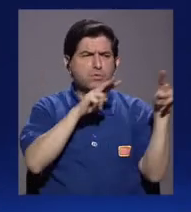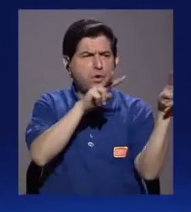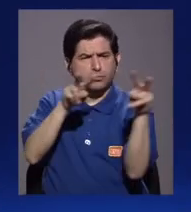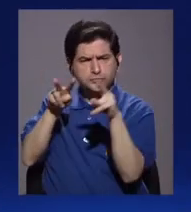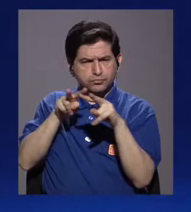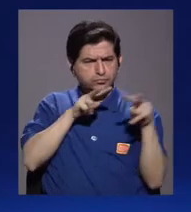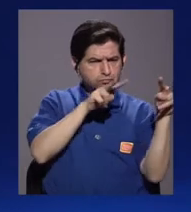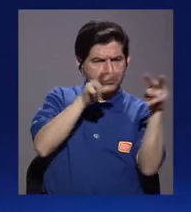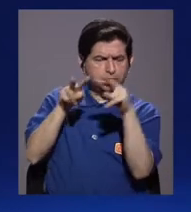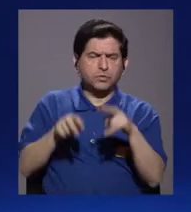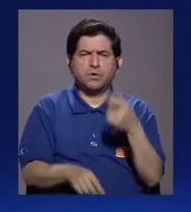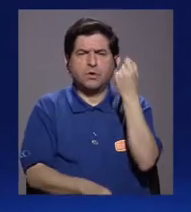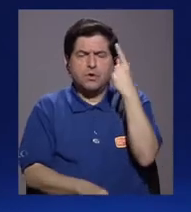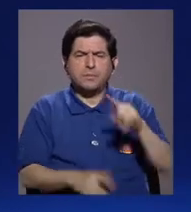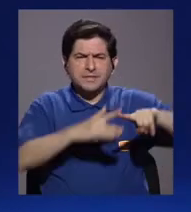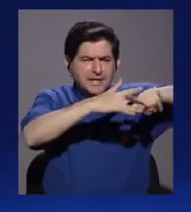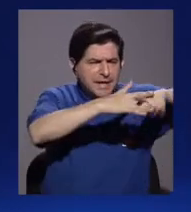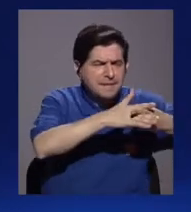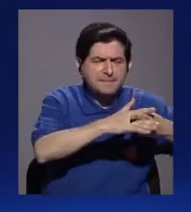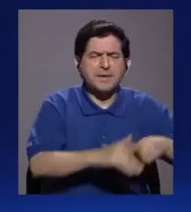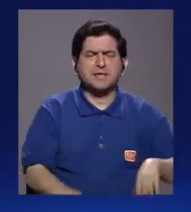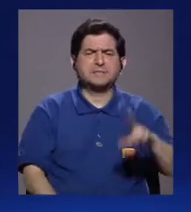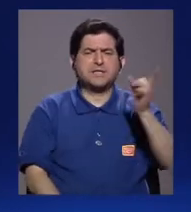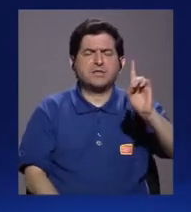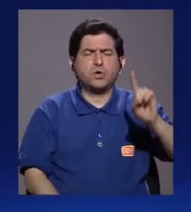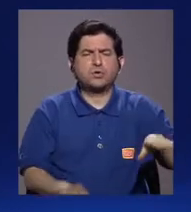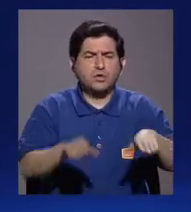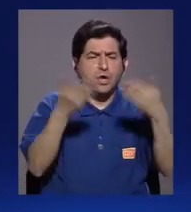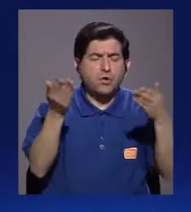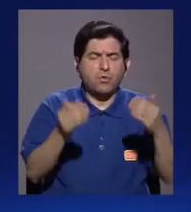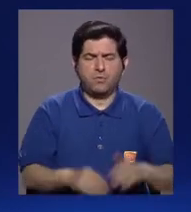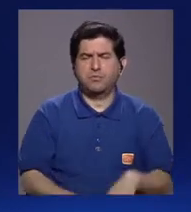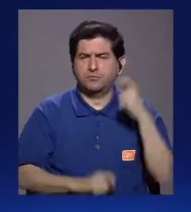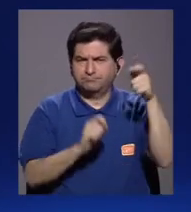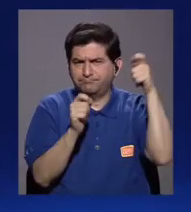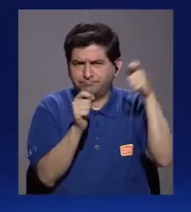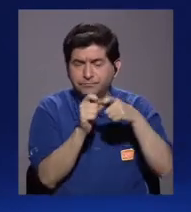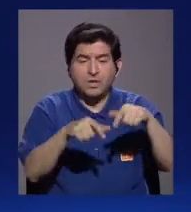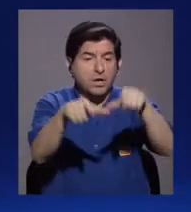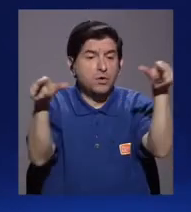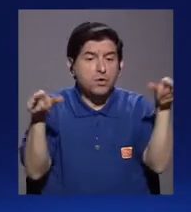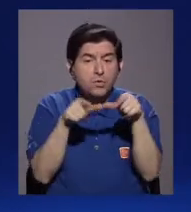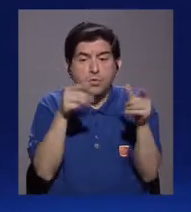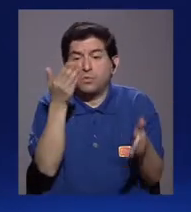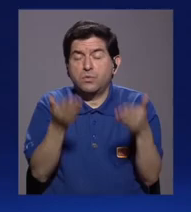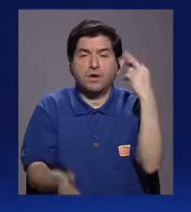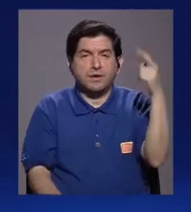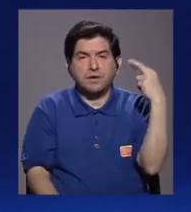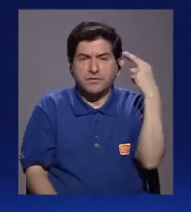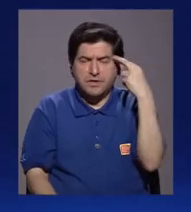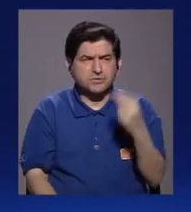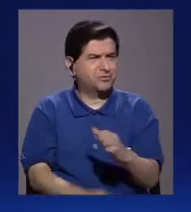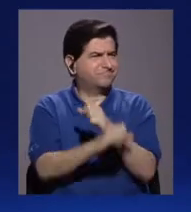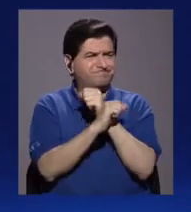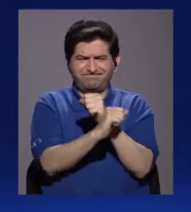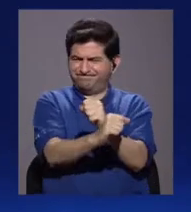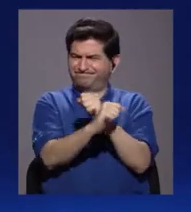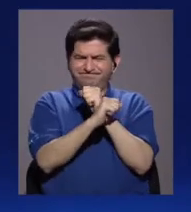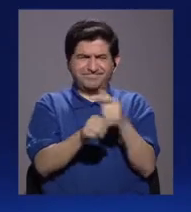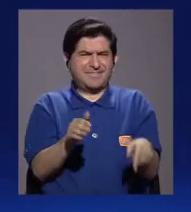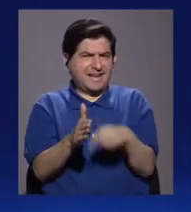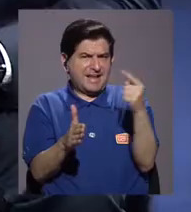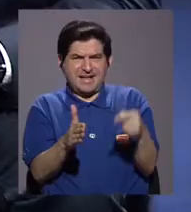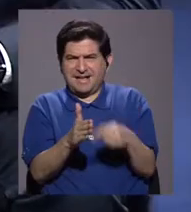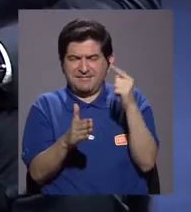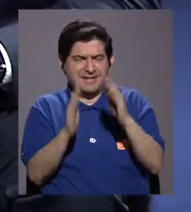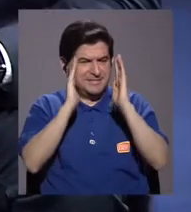problemas de eliminación de vectores mucha gente gente que trabaja los problemas de salud no puede entrar a educar o proveer las medidas